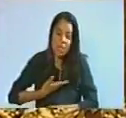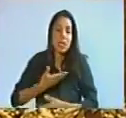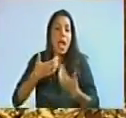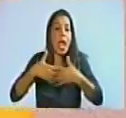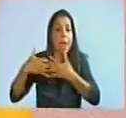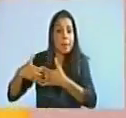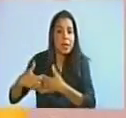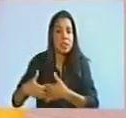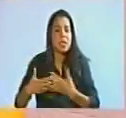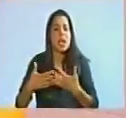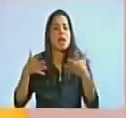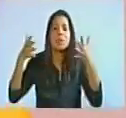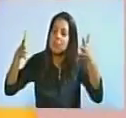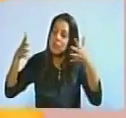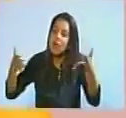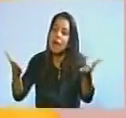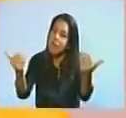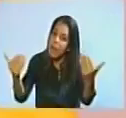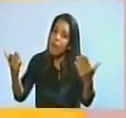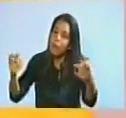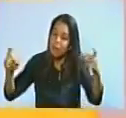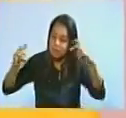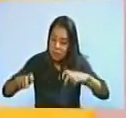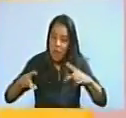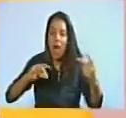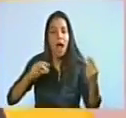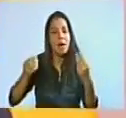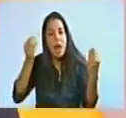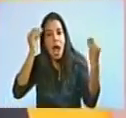convencer. Vamos a discutir, vamos a ver los problemas.